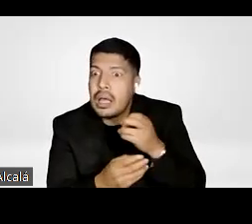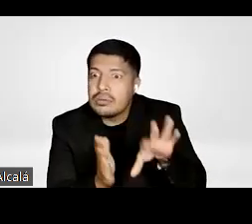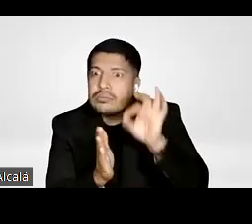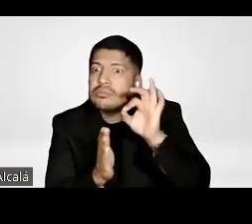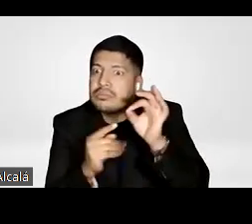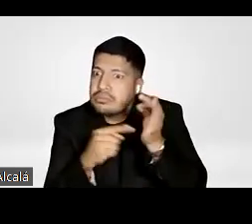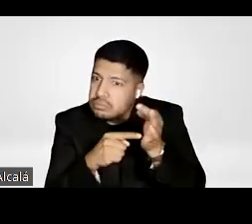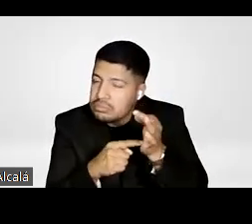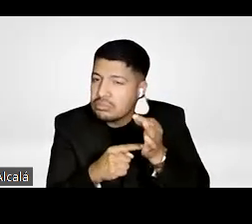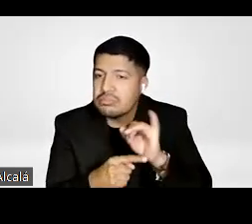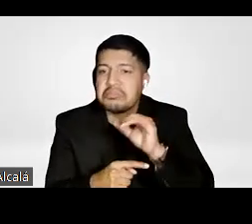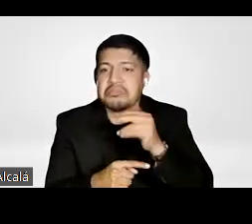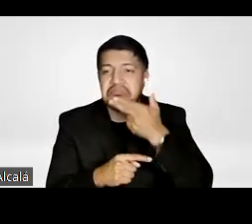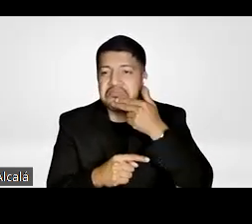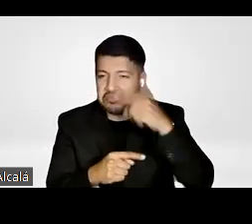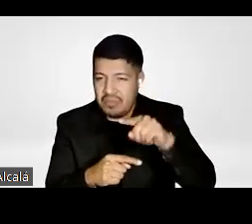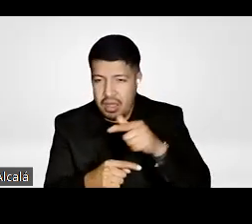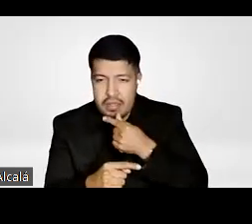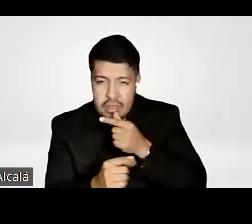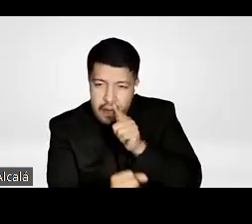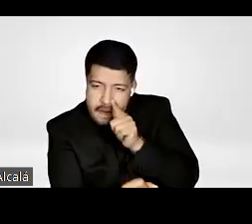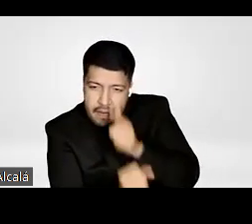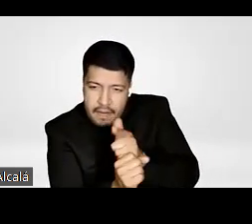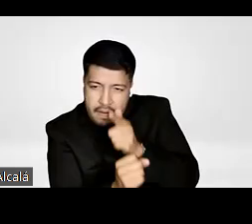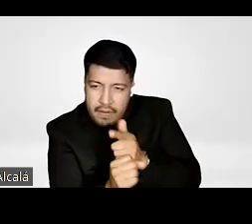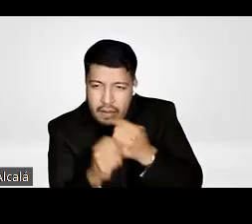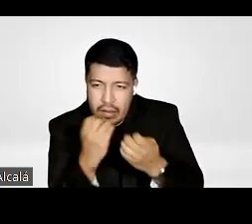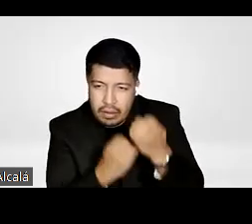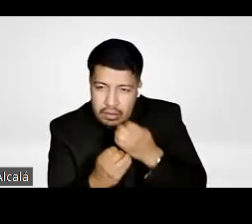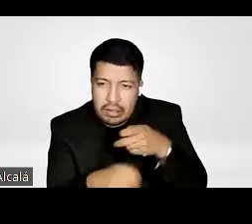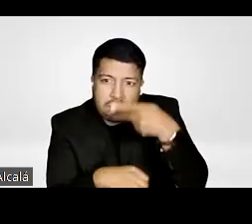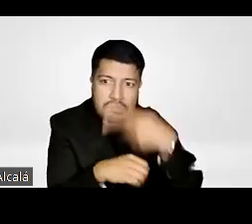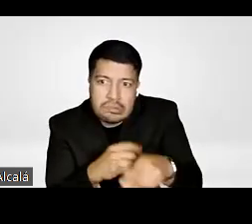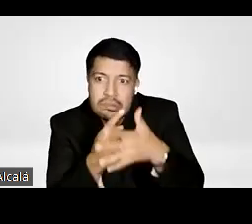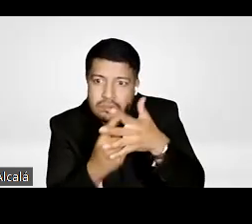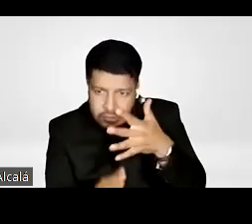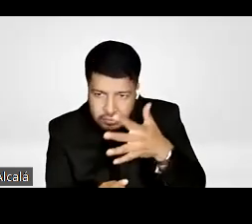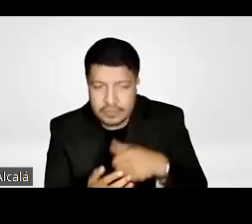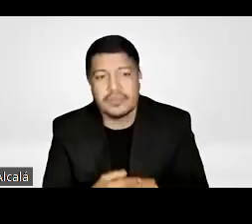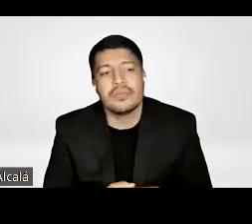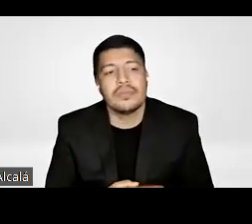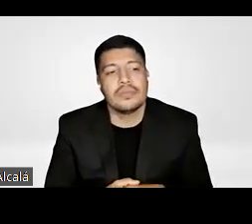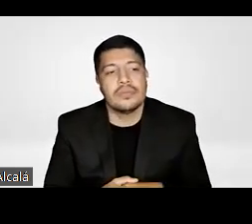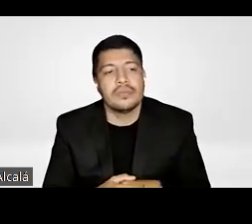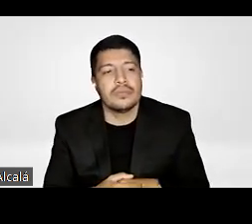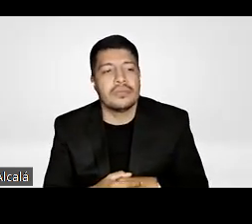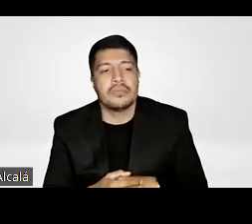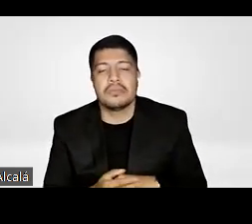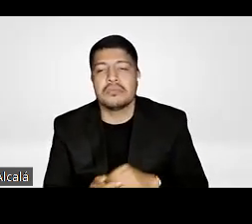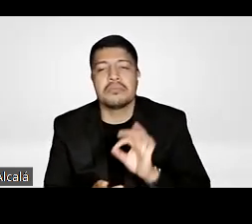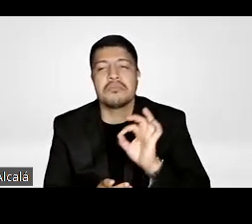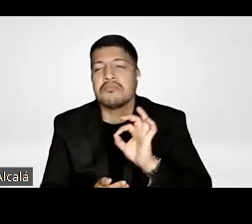ve en este artículo, por ejemplo, en qué parte los diferentes riesgos, a que si se desarrollan en un retraso en el